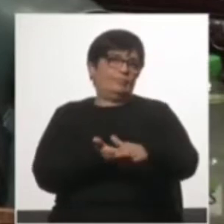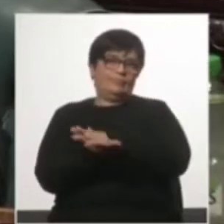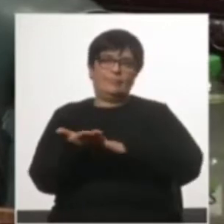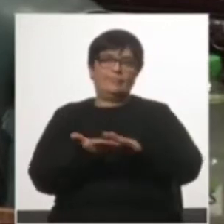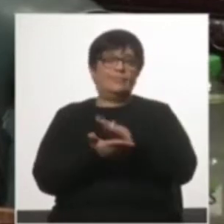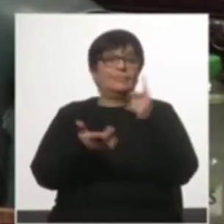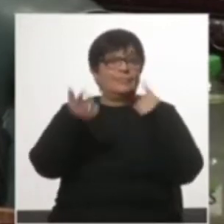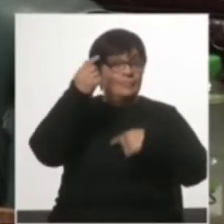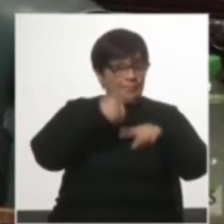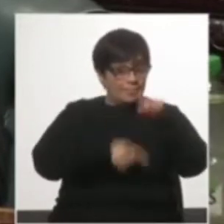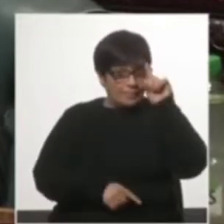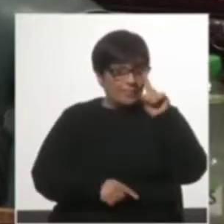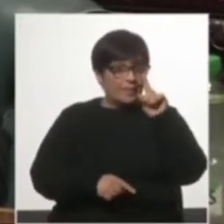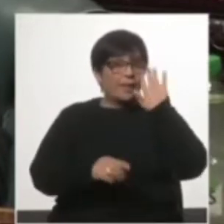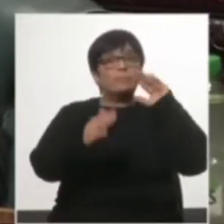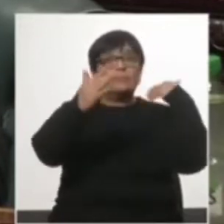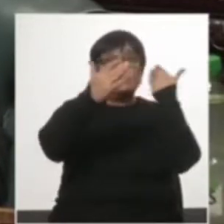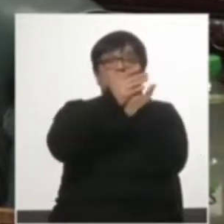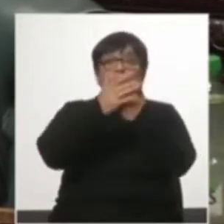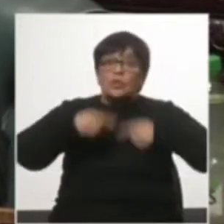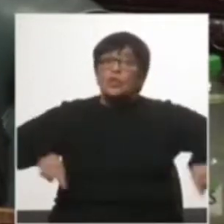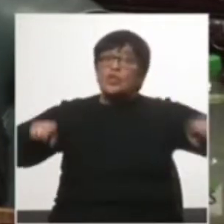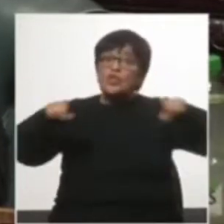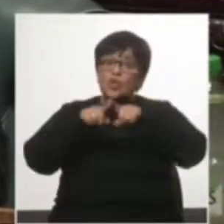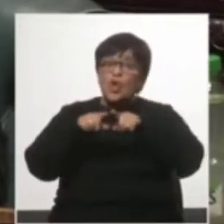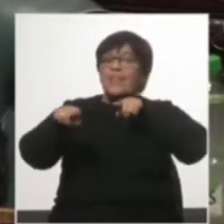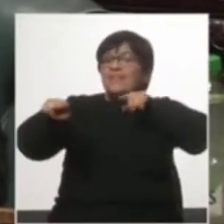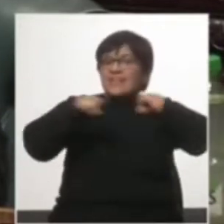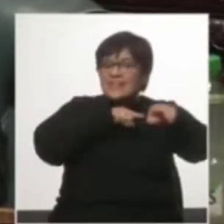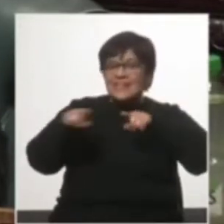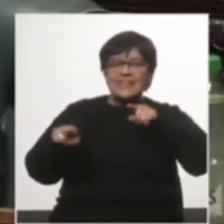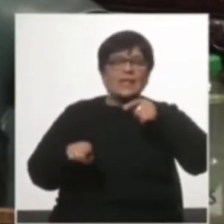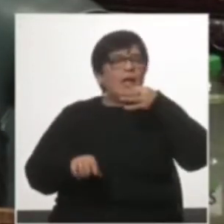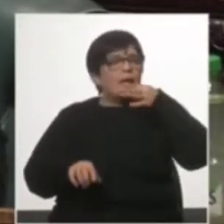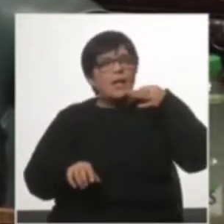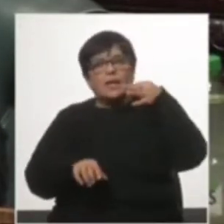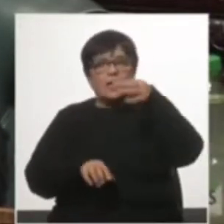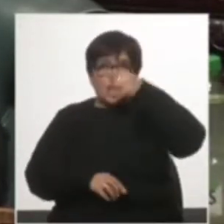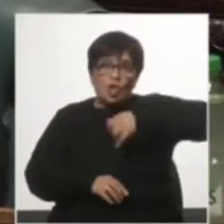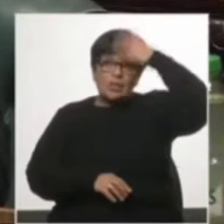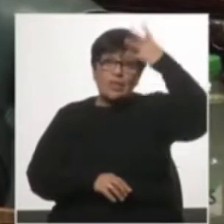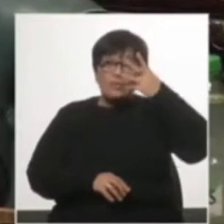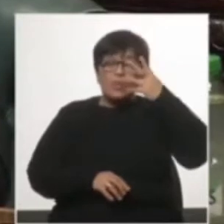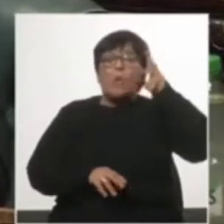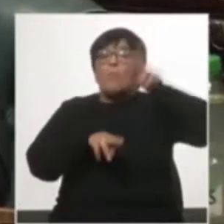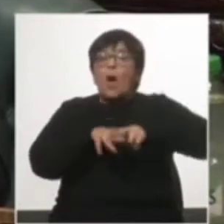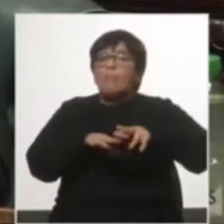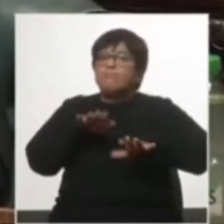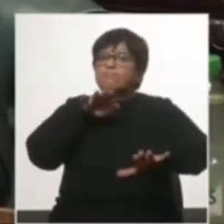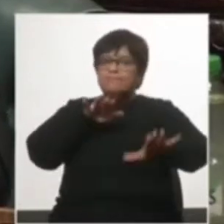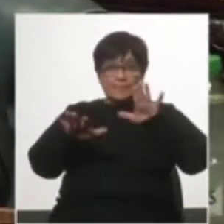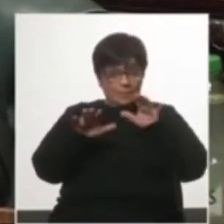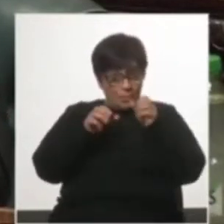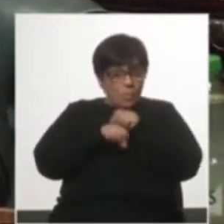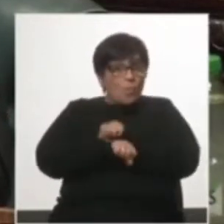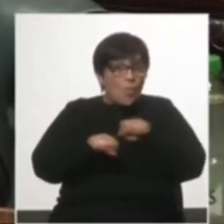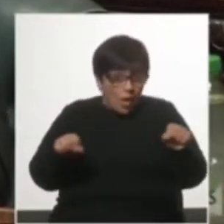nosotros reivindicamos el derecho a manejar el concepto de muertes evitables y dar nuestra perspectiva.